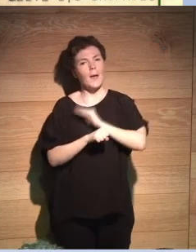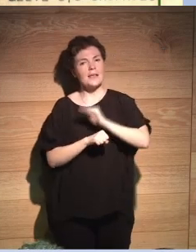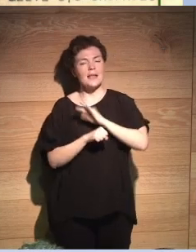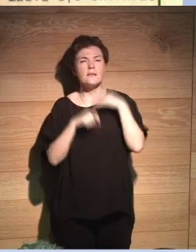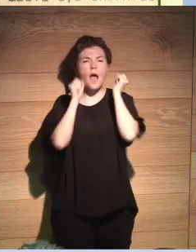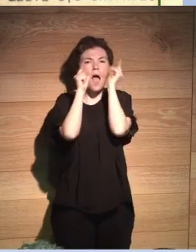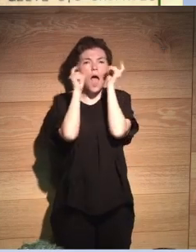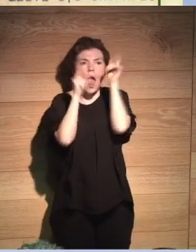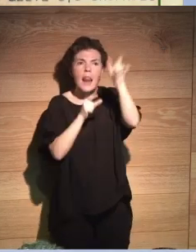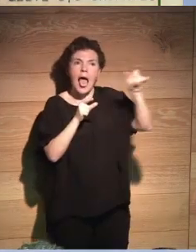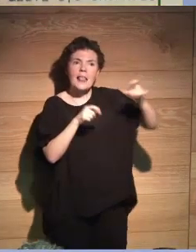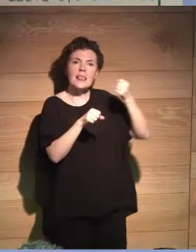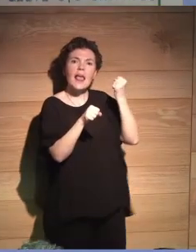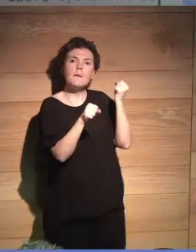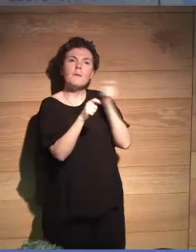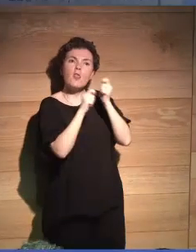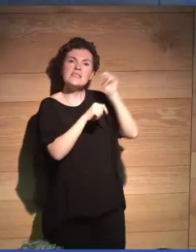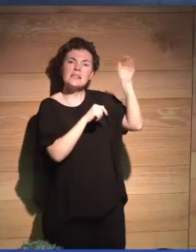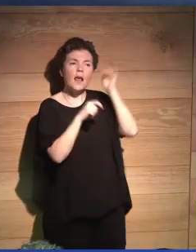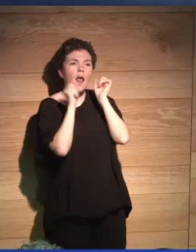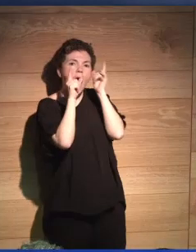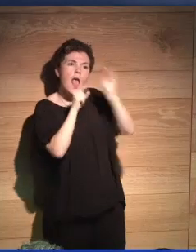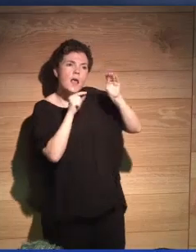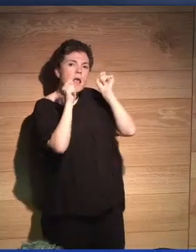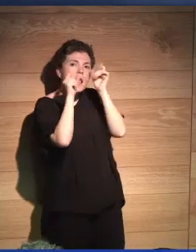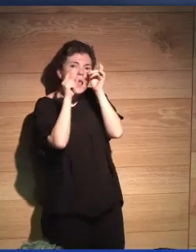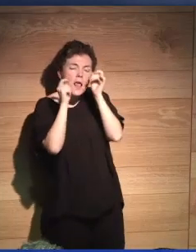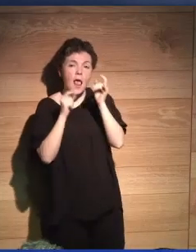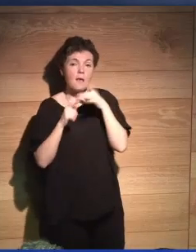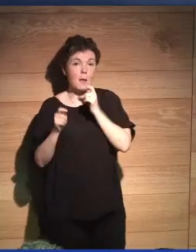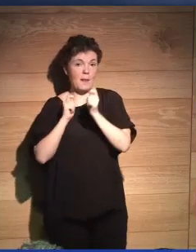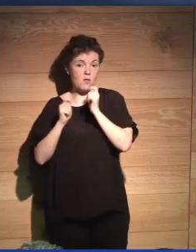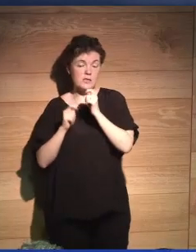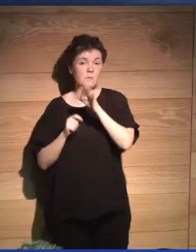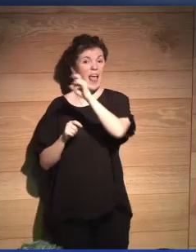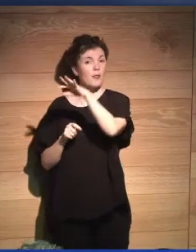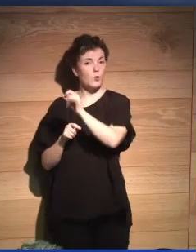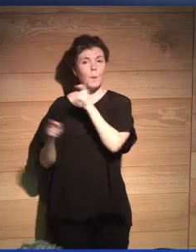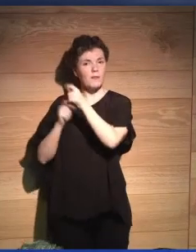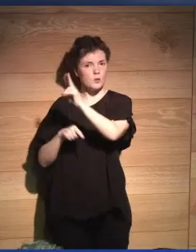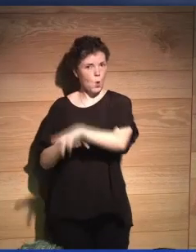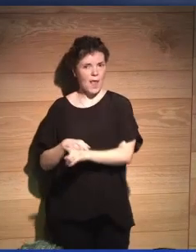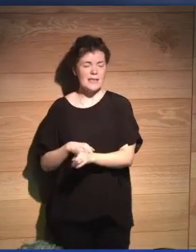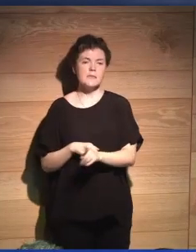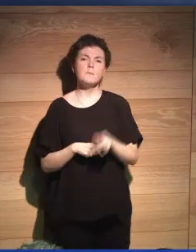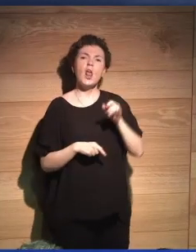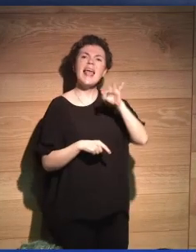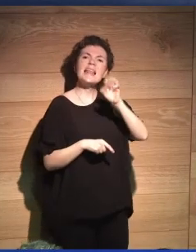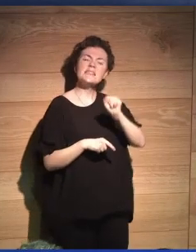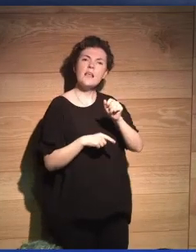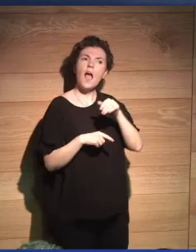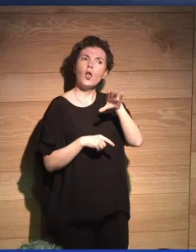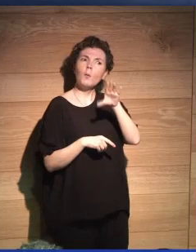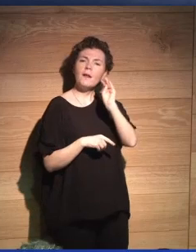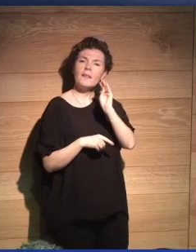los corresponsales. Como periodista, a diferencia de Arturo, Elia comprendió que